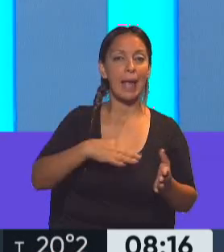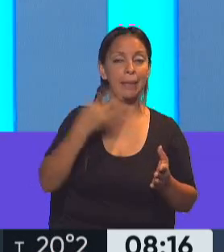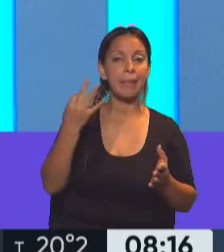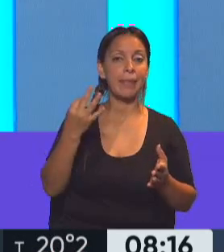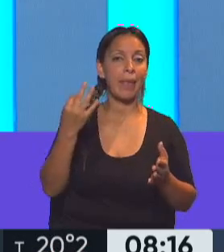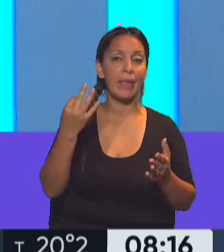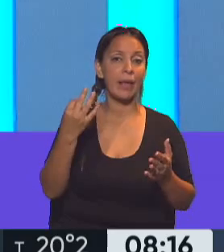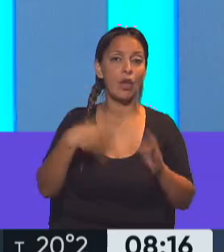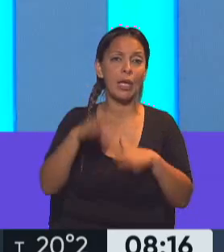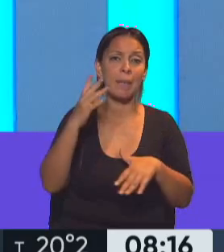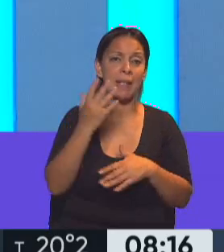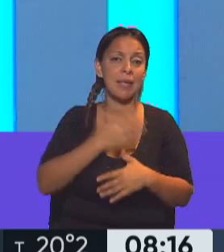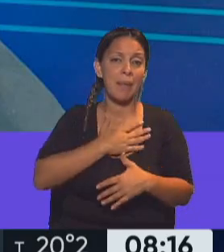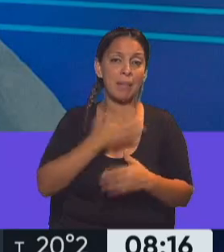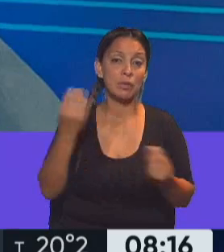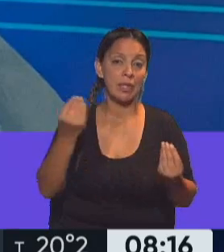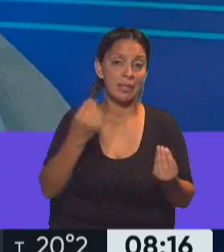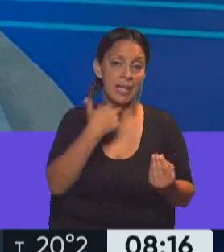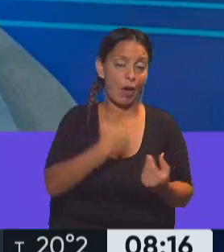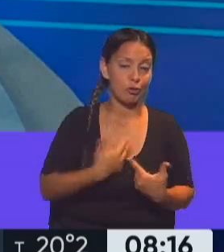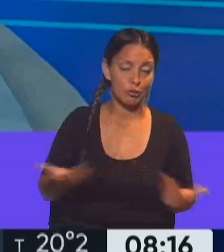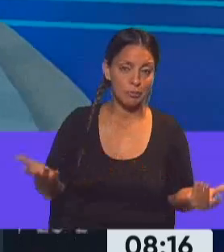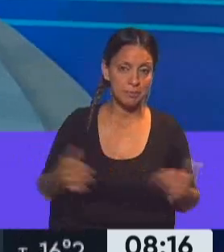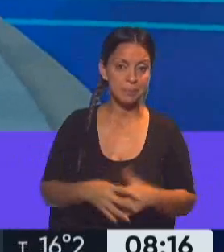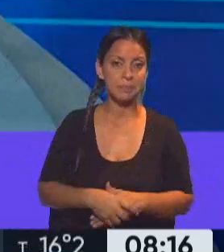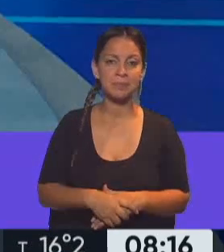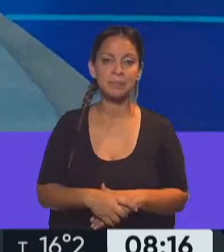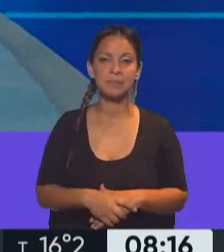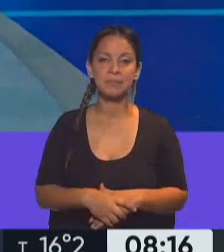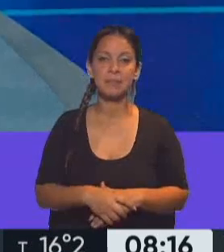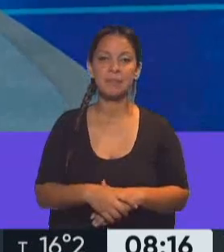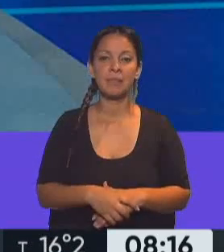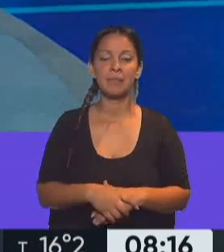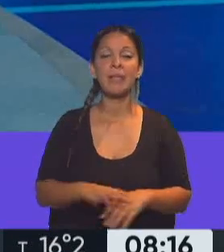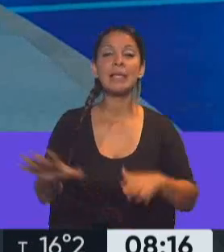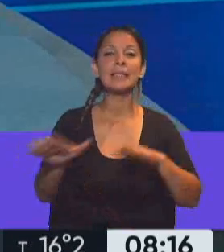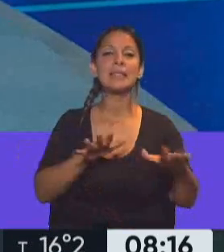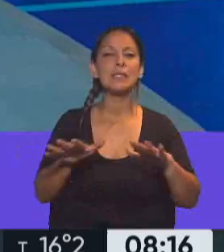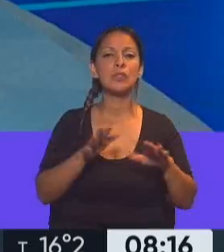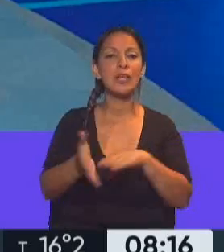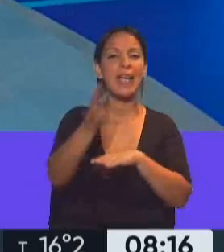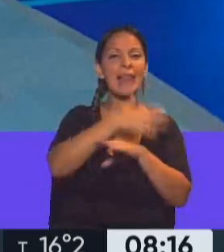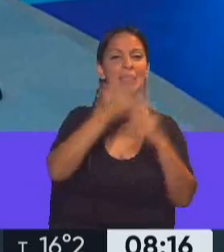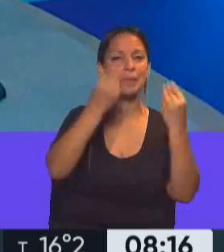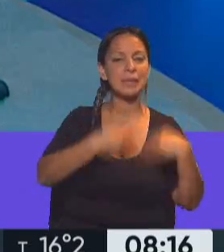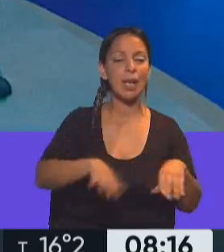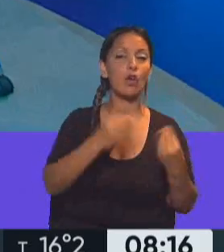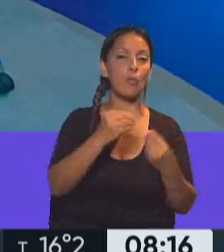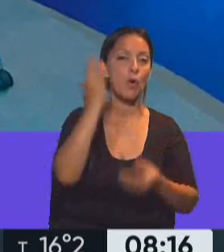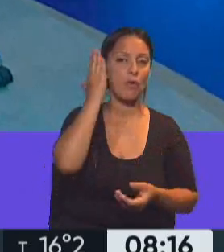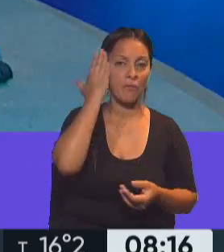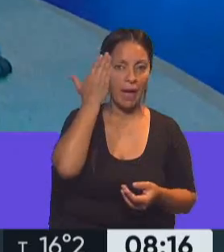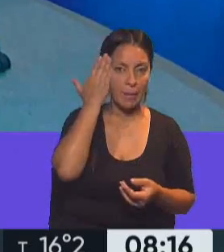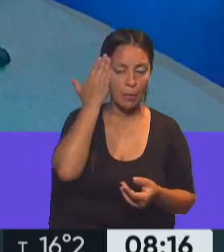más amamos, que son nuestros hijos y nuestras hijas. A ver, situaciones, Hernán, que comenzaron en su momento con Facebook, luego se